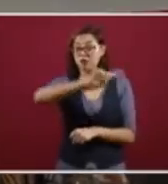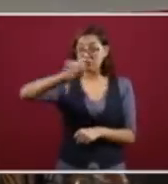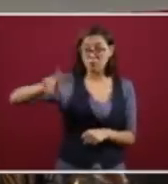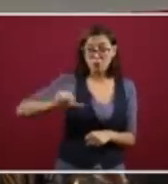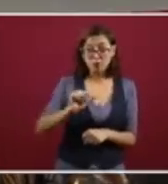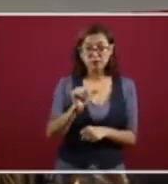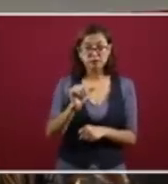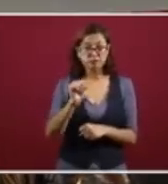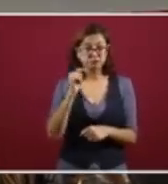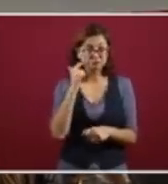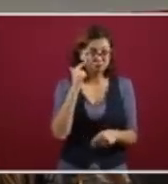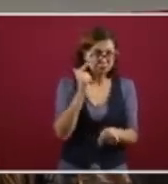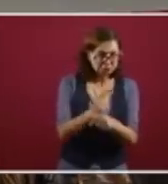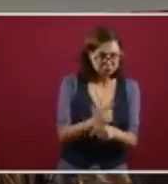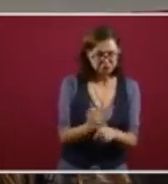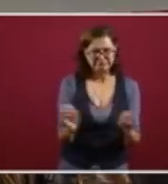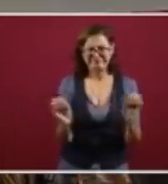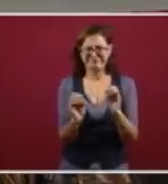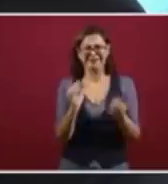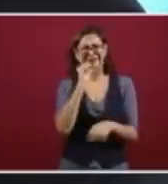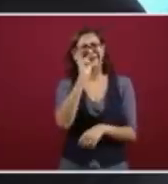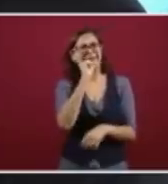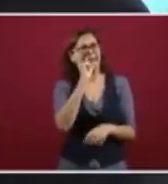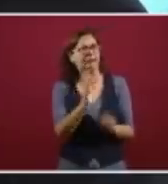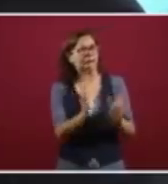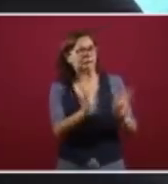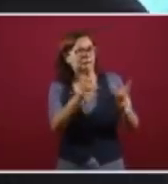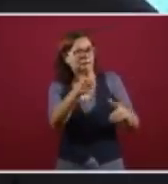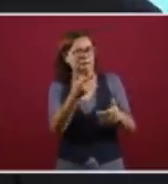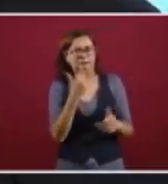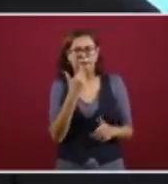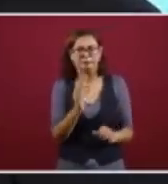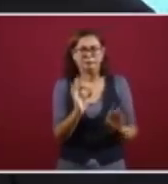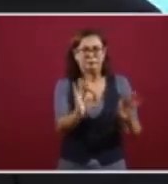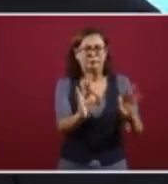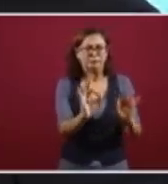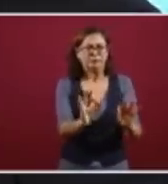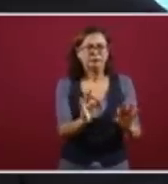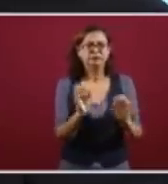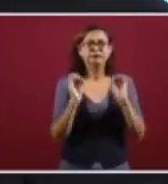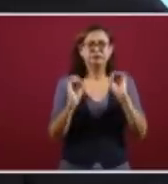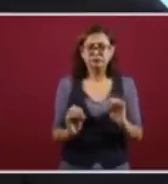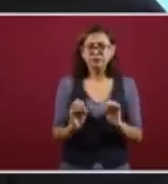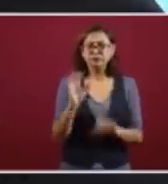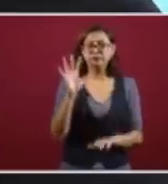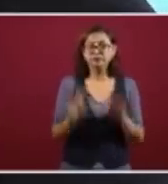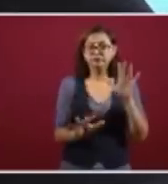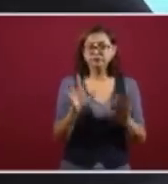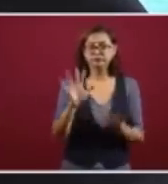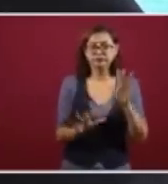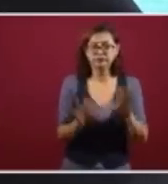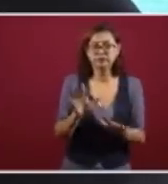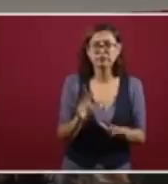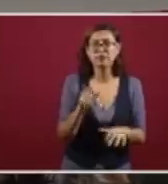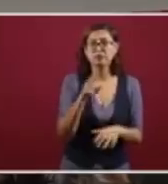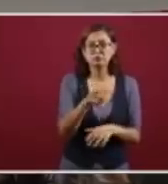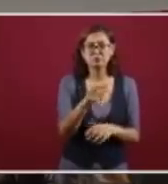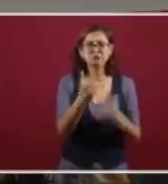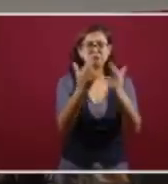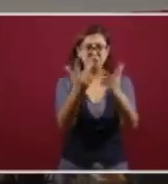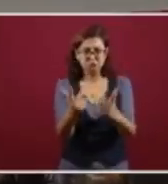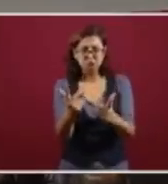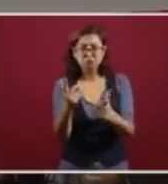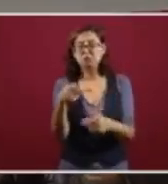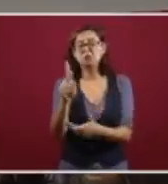a campo, nos dimos cuenta que no tenían afectaciones, o viceversa, ciertos planteles que fueron afectados pero que no fueron